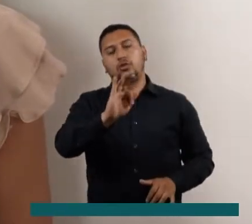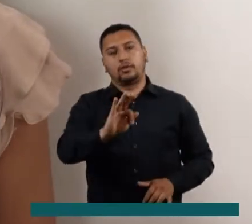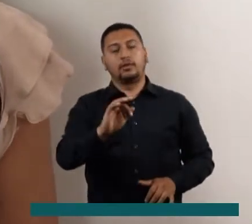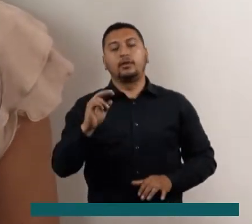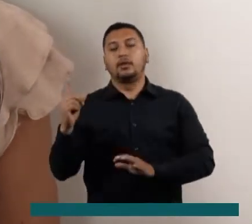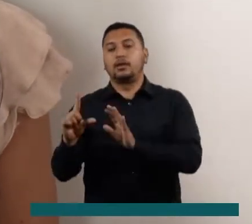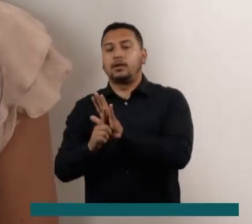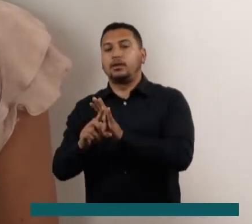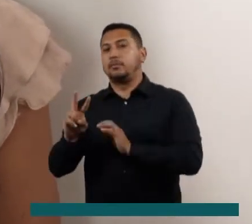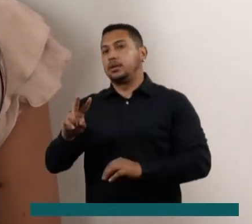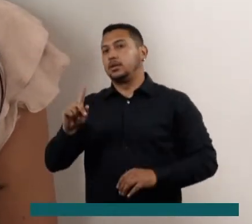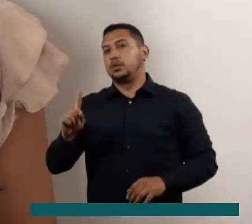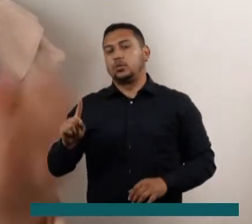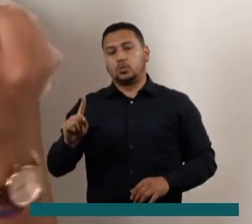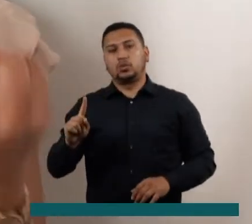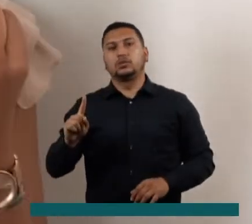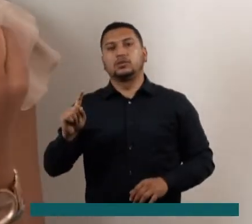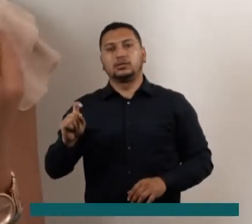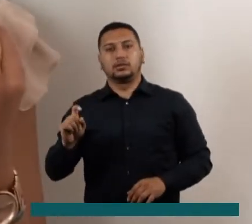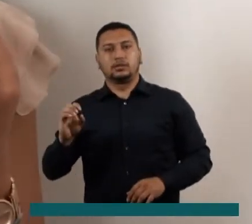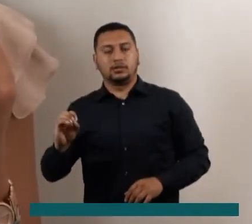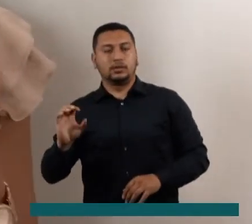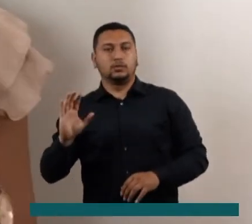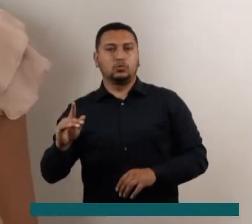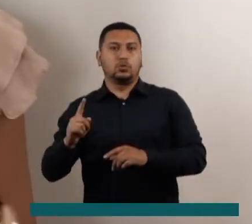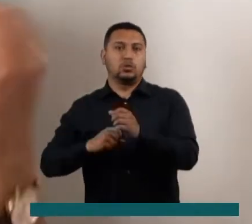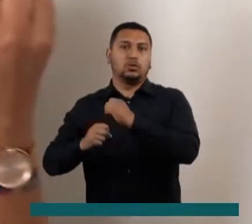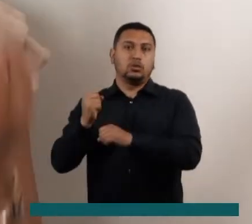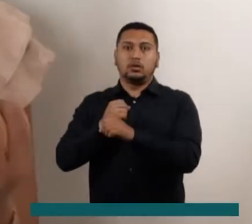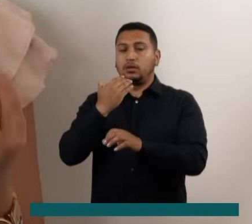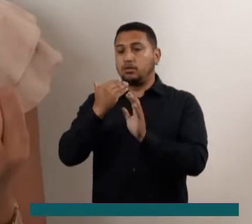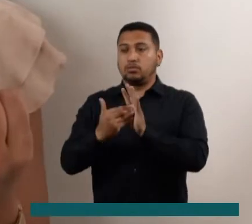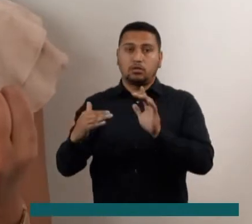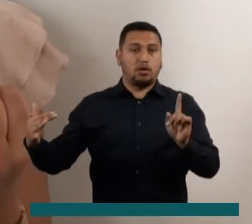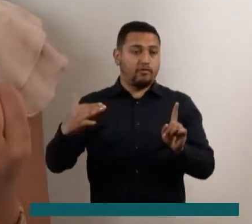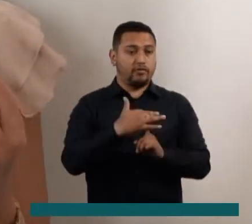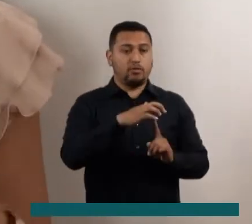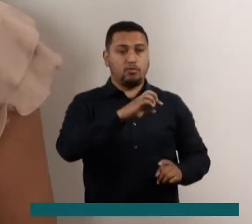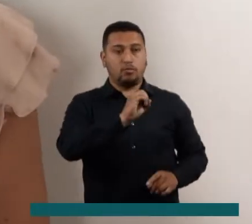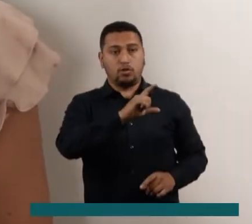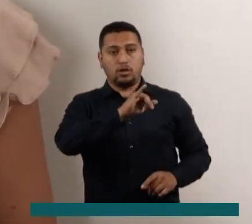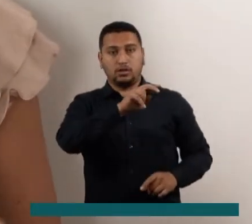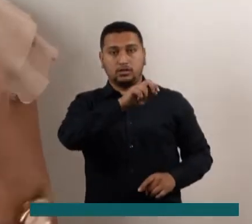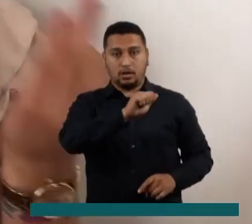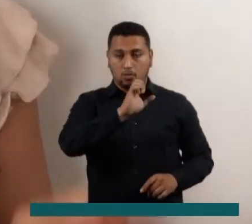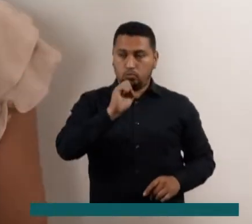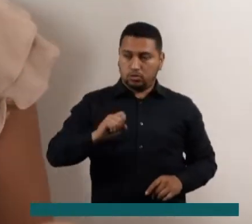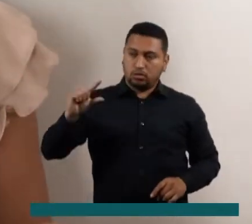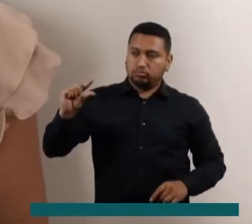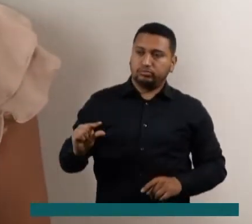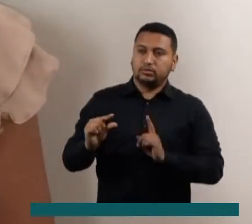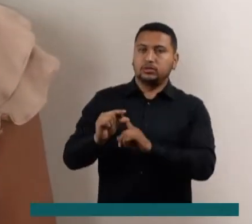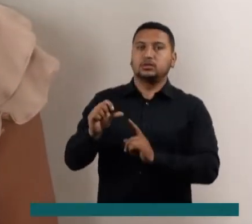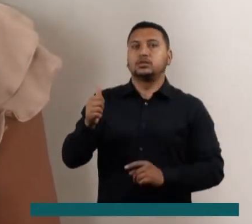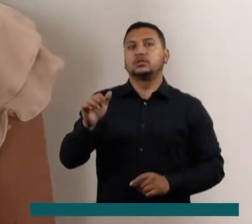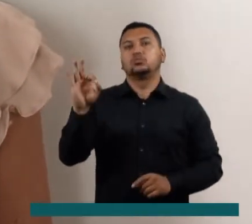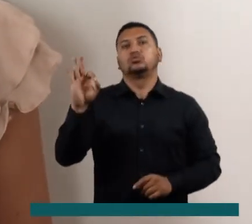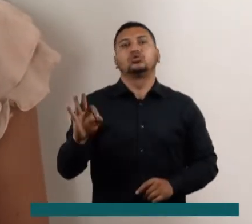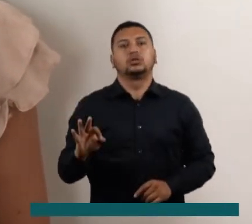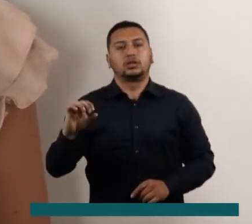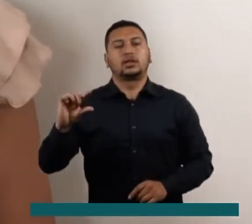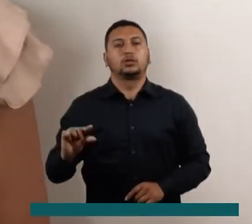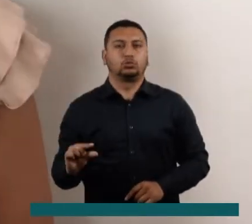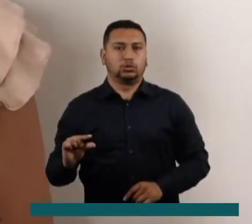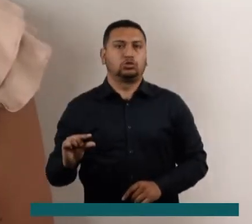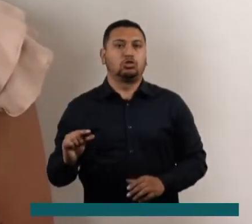año pasado establece que quienes no hayan afectado su póliza el año pasado y la renueven antes de que se venza pueden obtener un 10% de